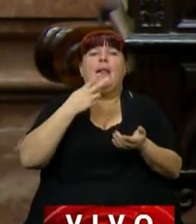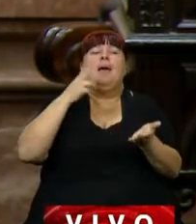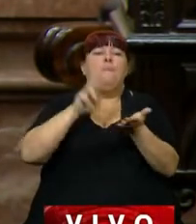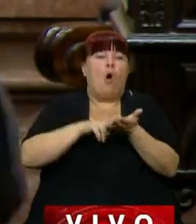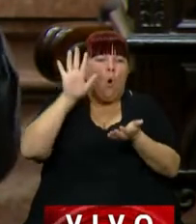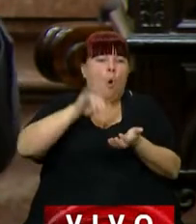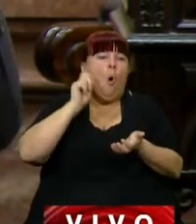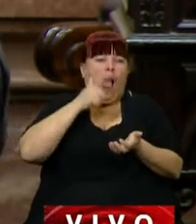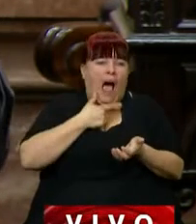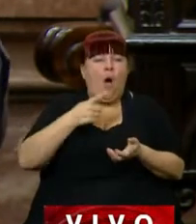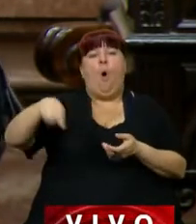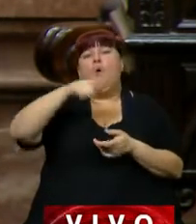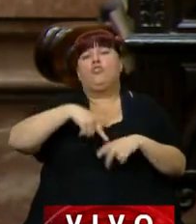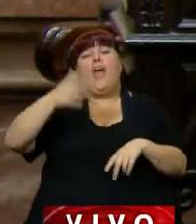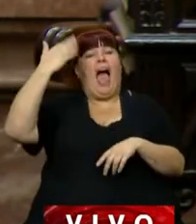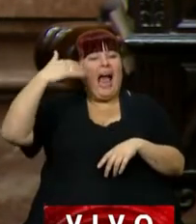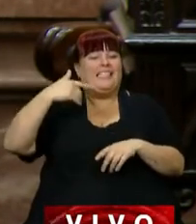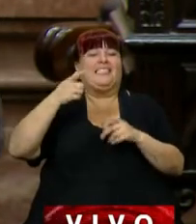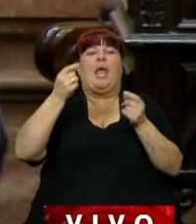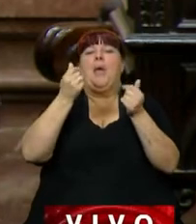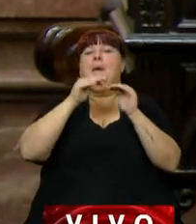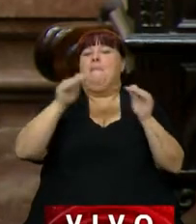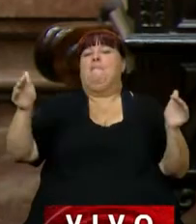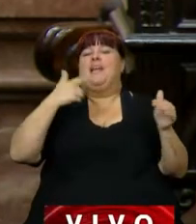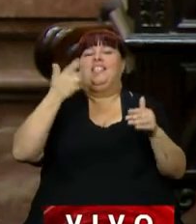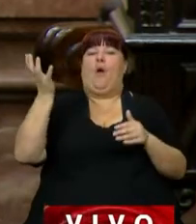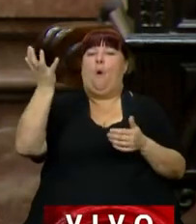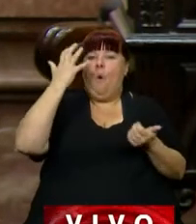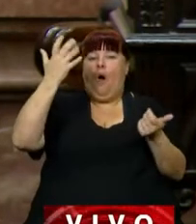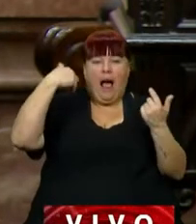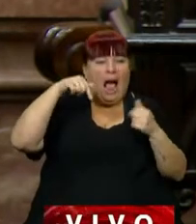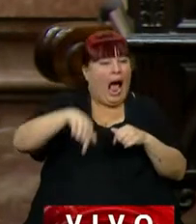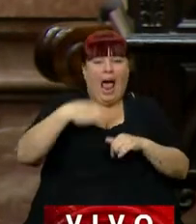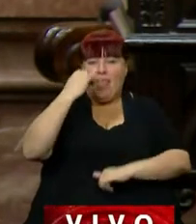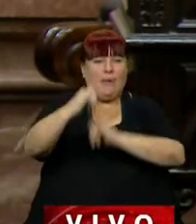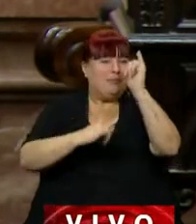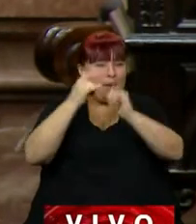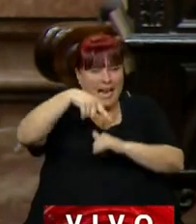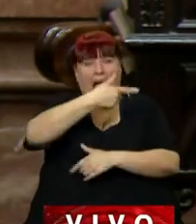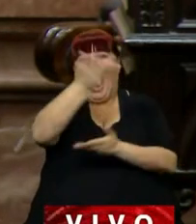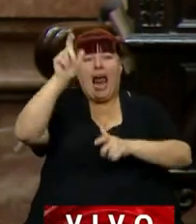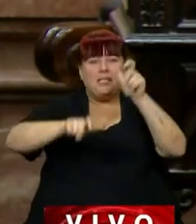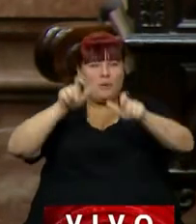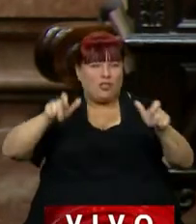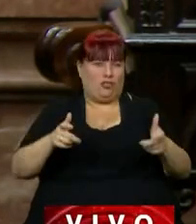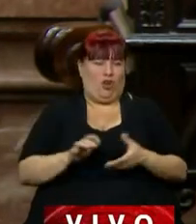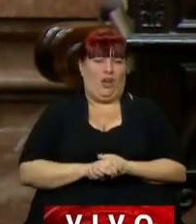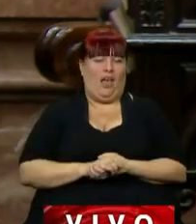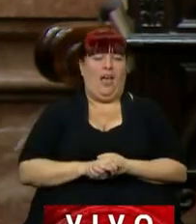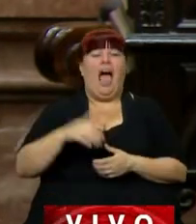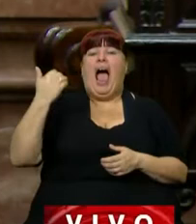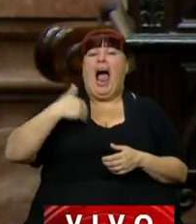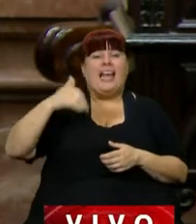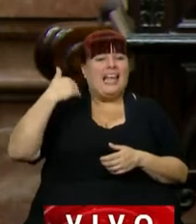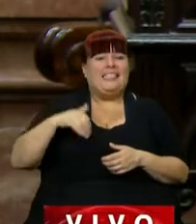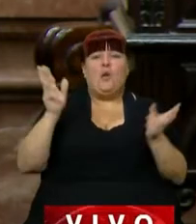tarifas, que ustedes celebraban cuando congelaban y nos pegaban todos los días, van a tener que explicarle ustedes a la gente que dejaron un